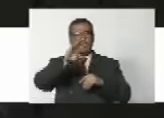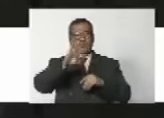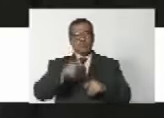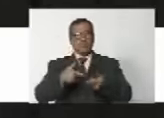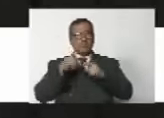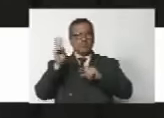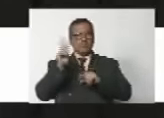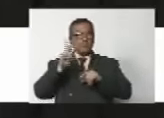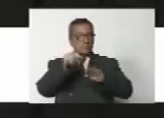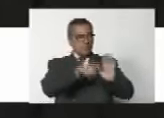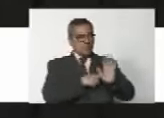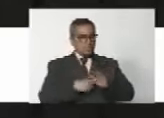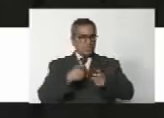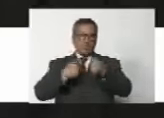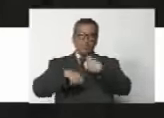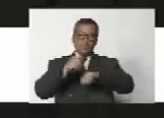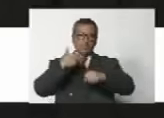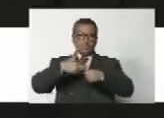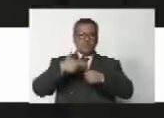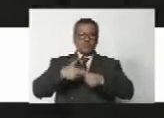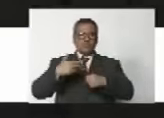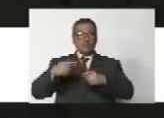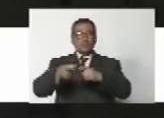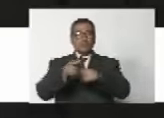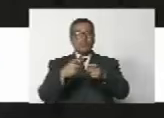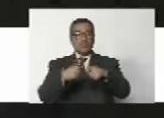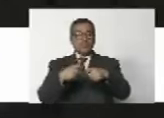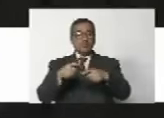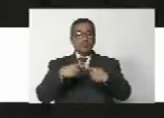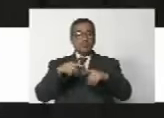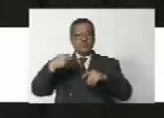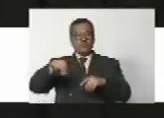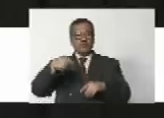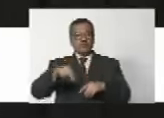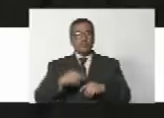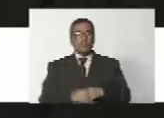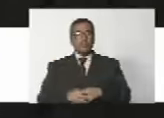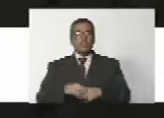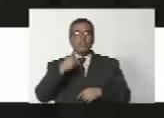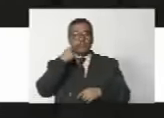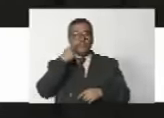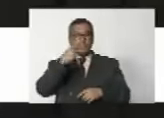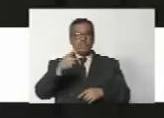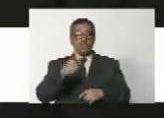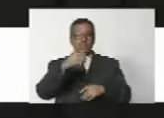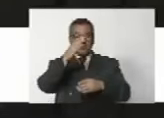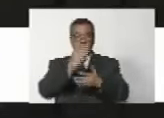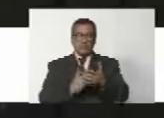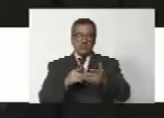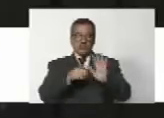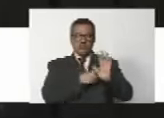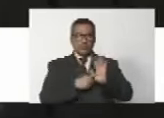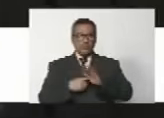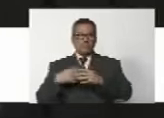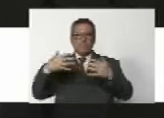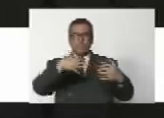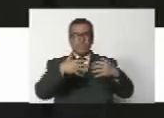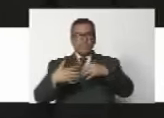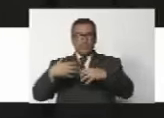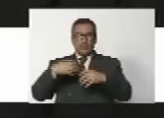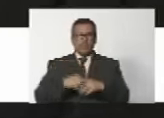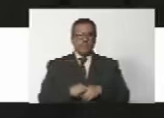que le permite a Venezuela comercializar el petróleo y el gas en condiciones normales. vista la guerra del Medio Oriente, vista la guerra